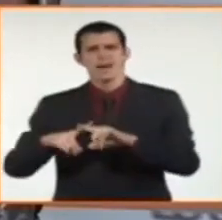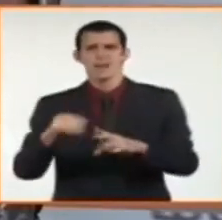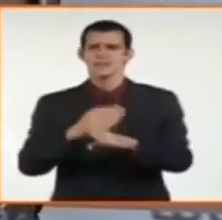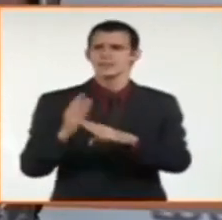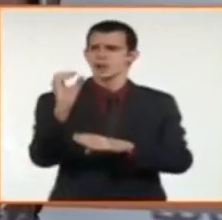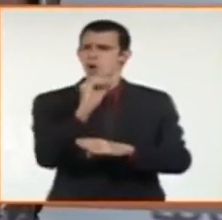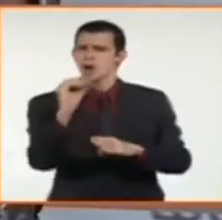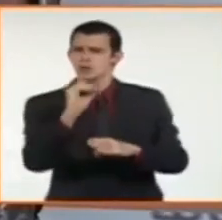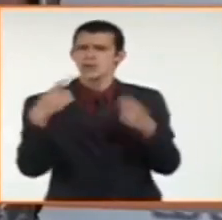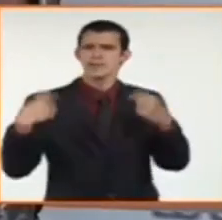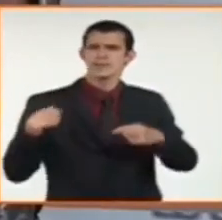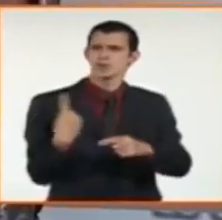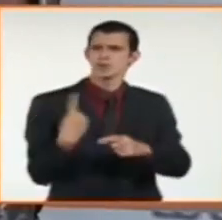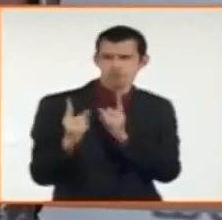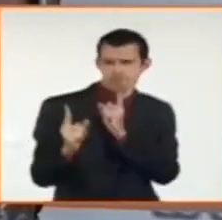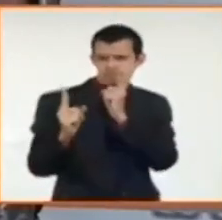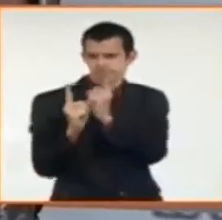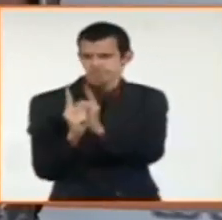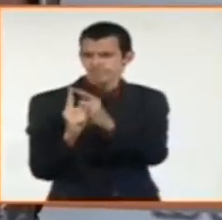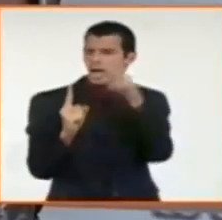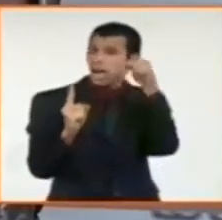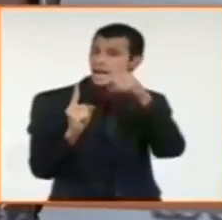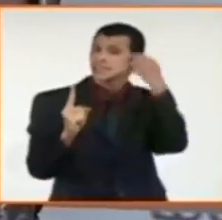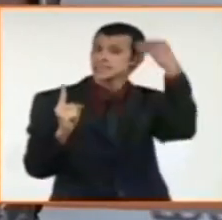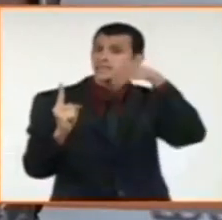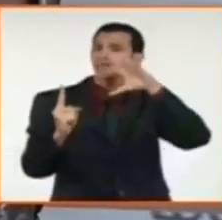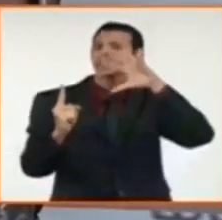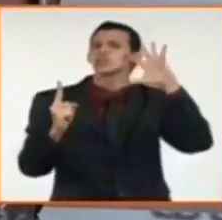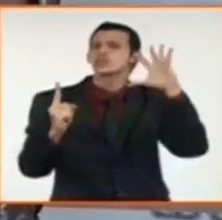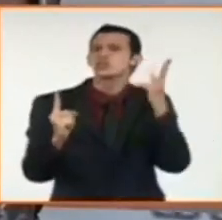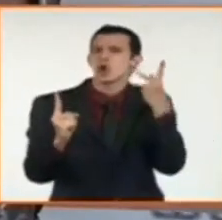expertos también de oír incluso a la población